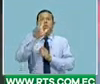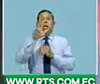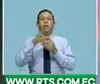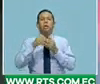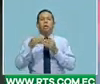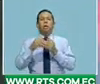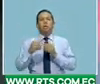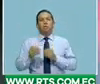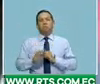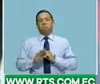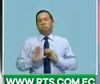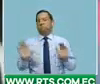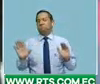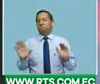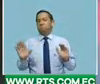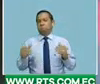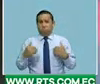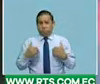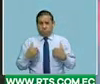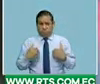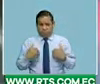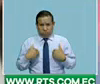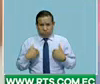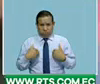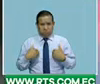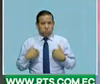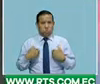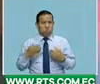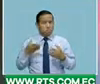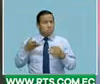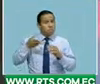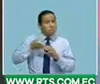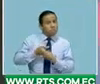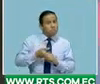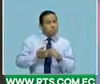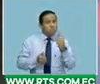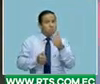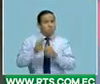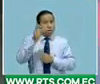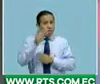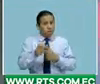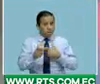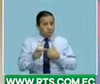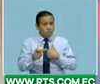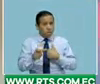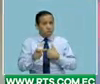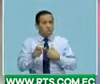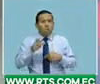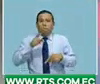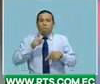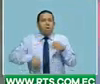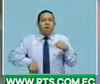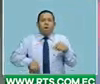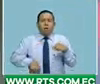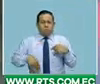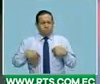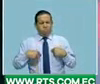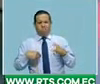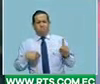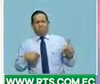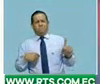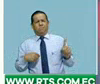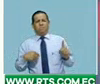Por tanto, no me impide participar en las elecciones, porque soy accionista